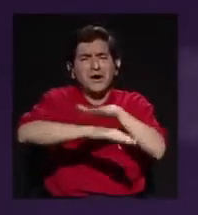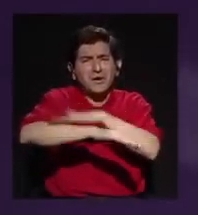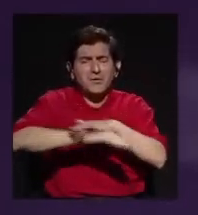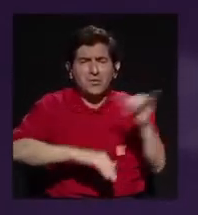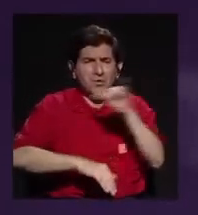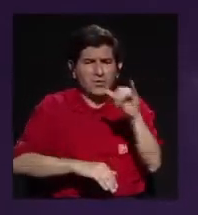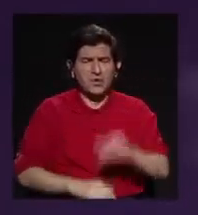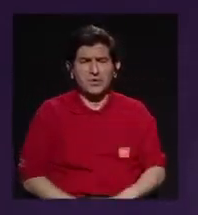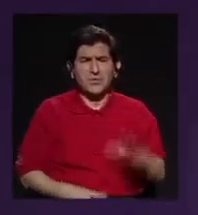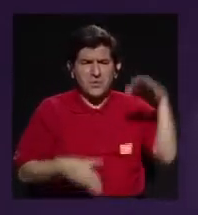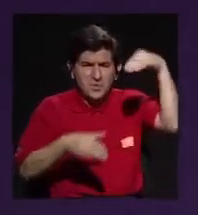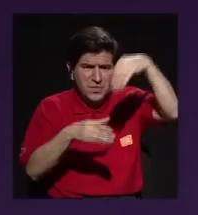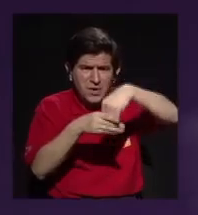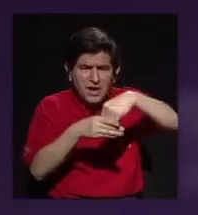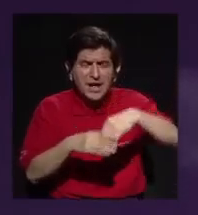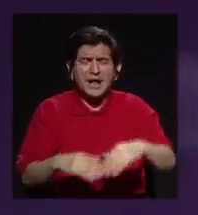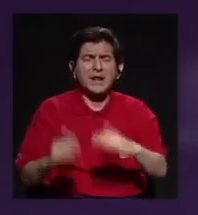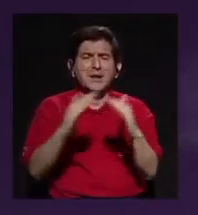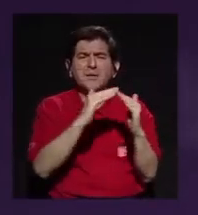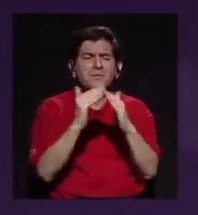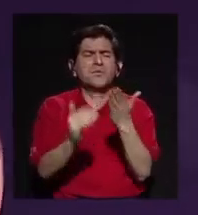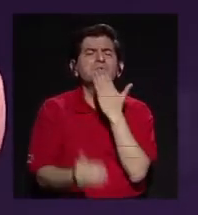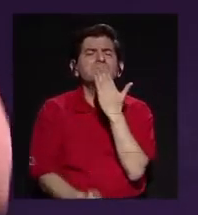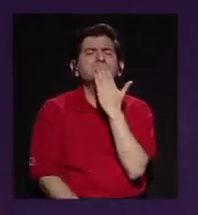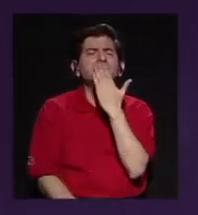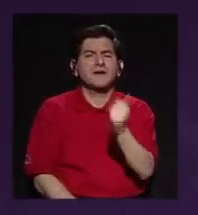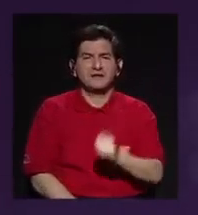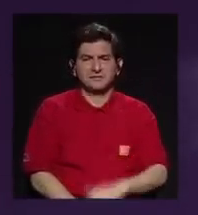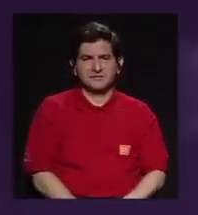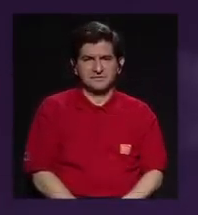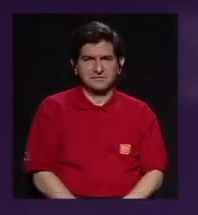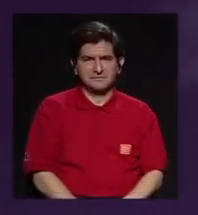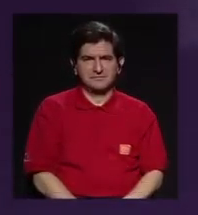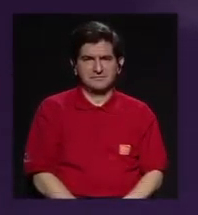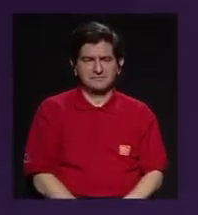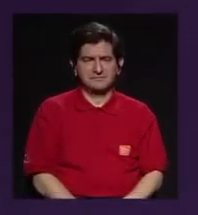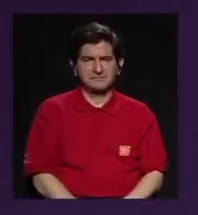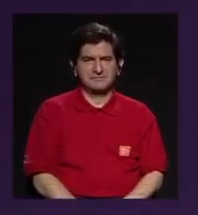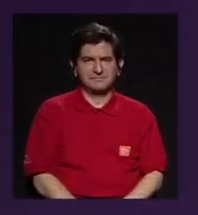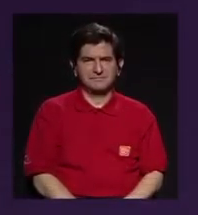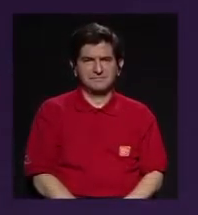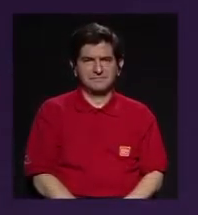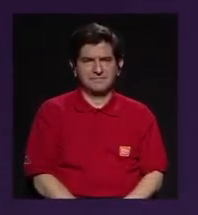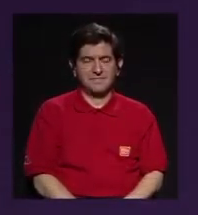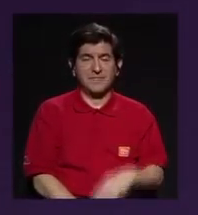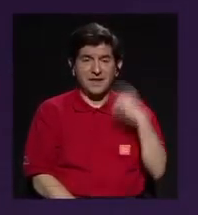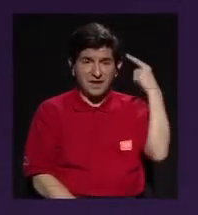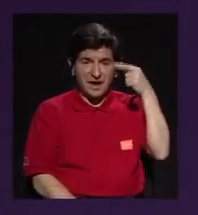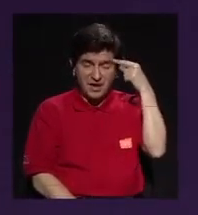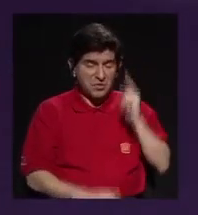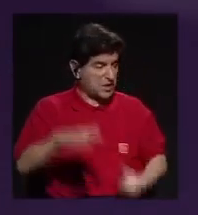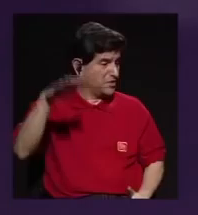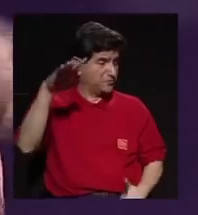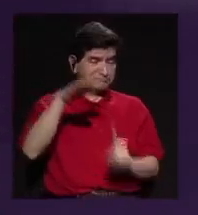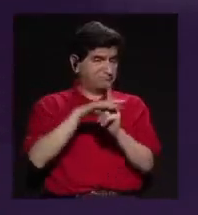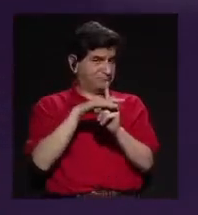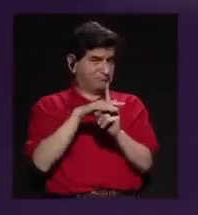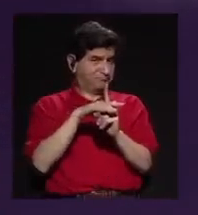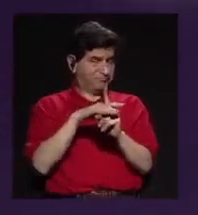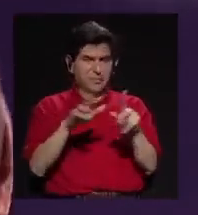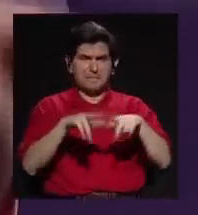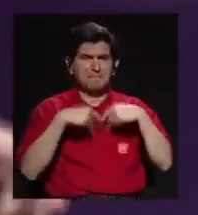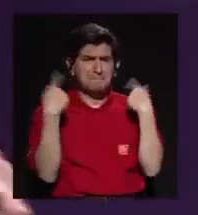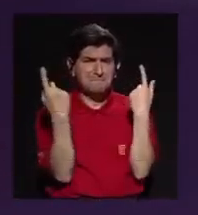también los territorios indígenas, ¿verdad?, etcétera. Es que al no estar el Estado presente, y muchas veces ni los